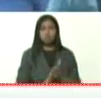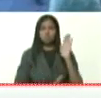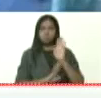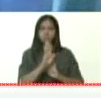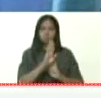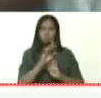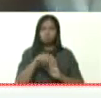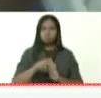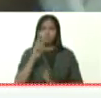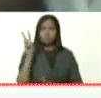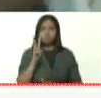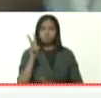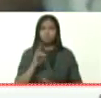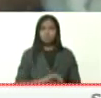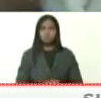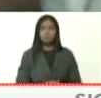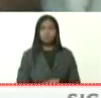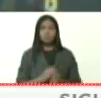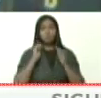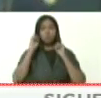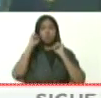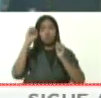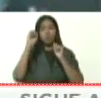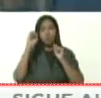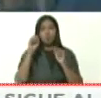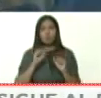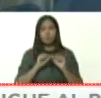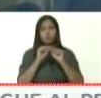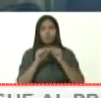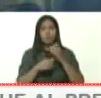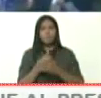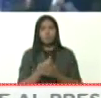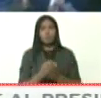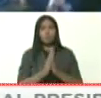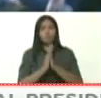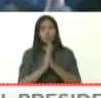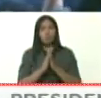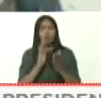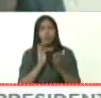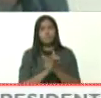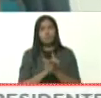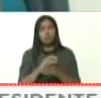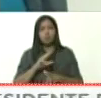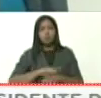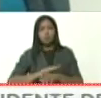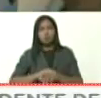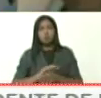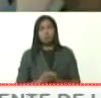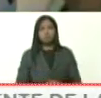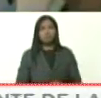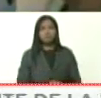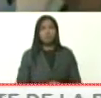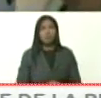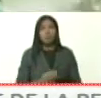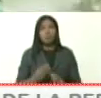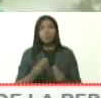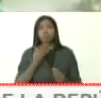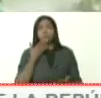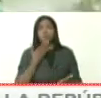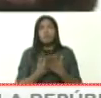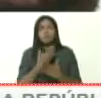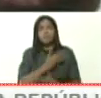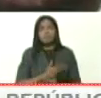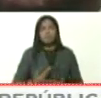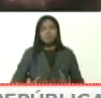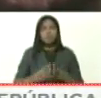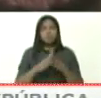desarrollado en Venezuela, sus logros, sus avances. Por favor, compañero doctor. Muchas gracias, presidente. Buenas tardes a usted, a todos